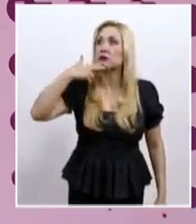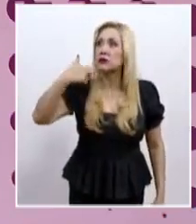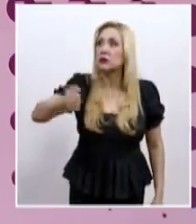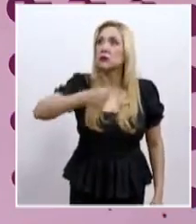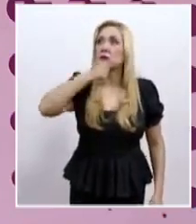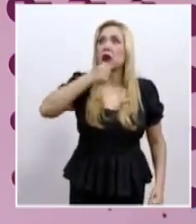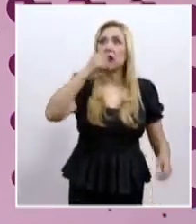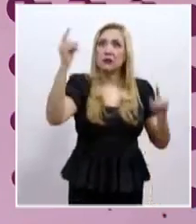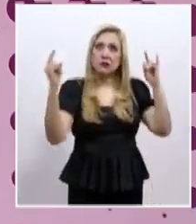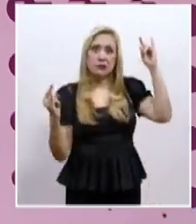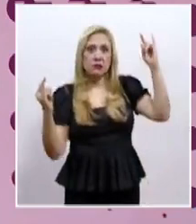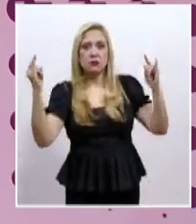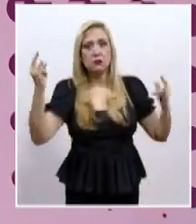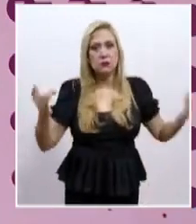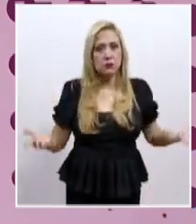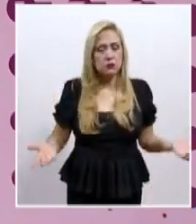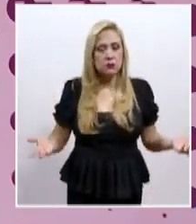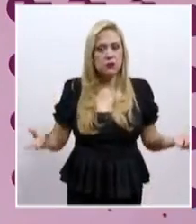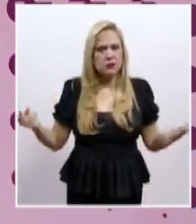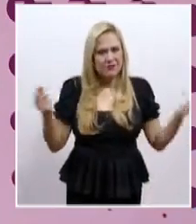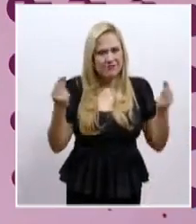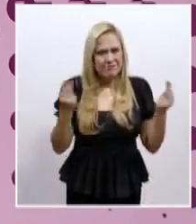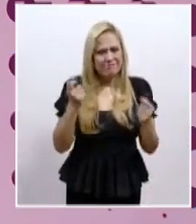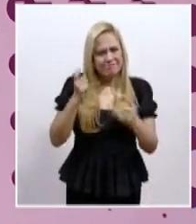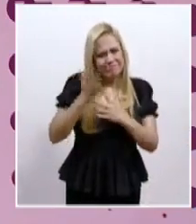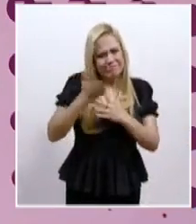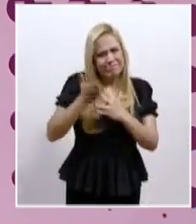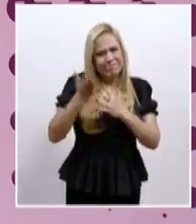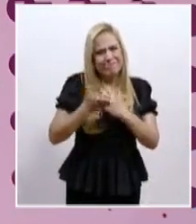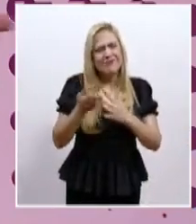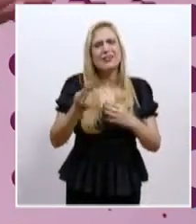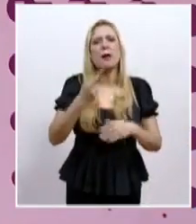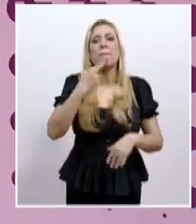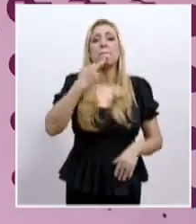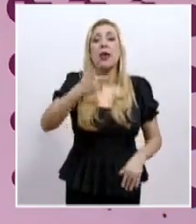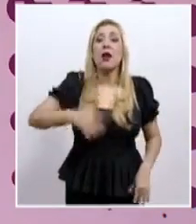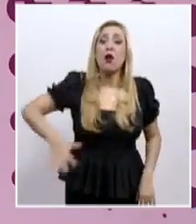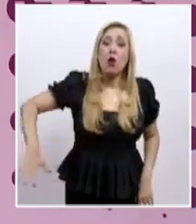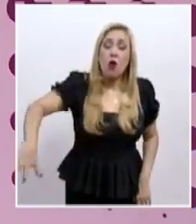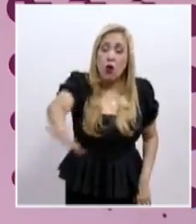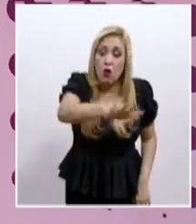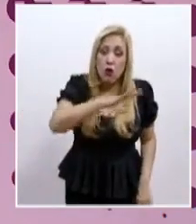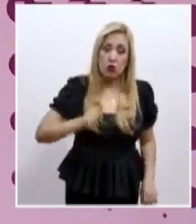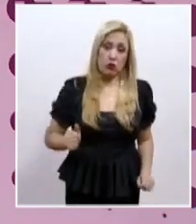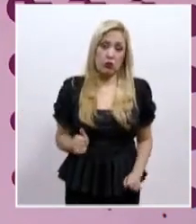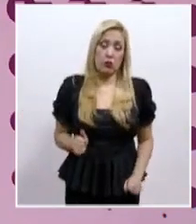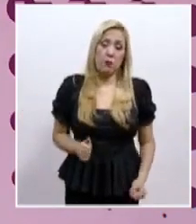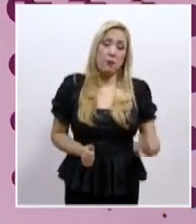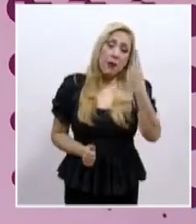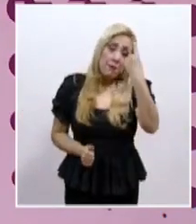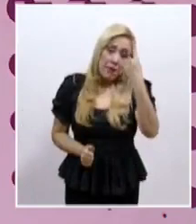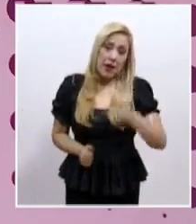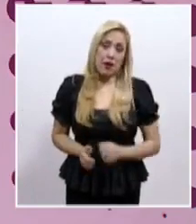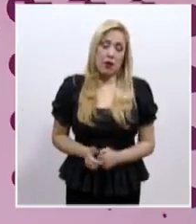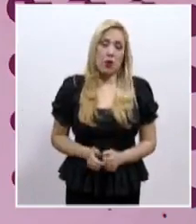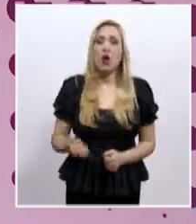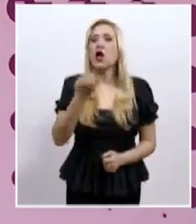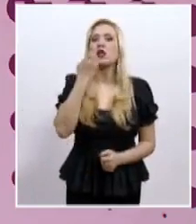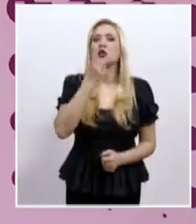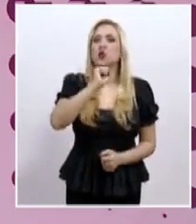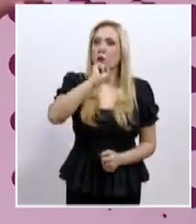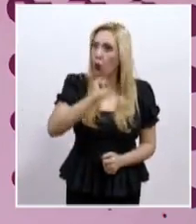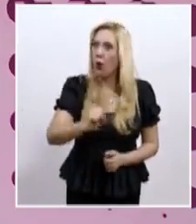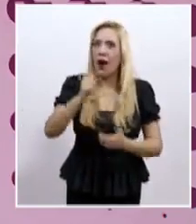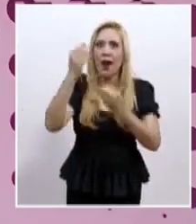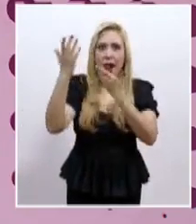es donde una forma de redistribuir riqueza es mejorando los servicios públicos. Coincido con lo que dice Joyce, una buena escuela,